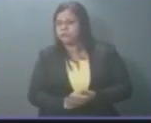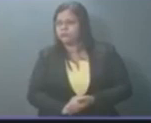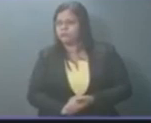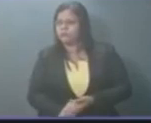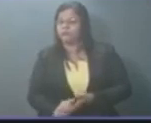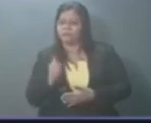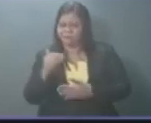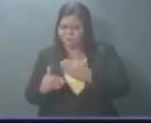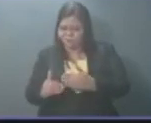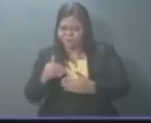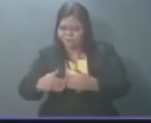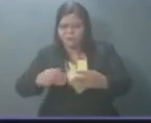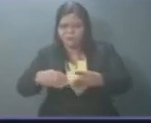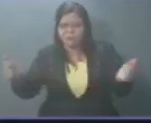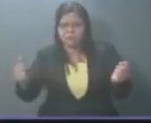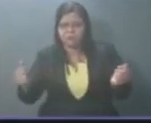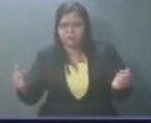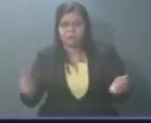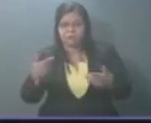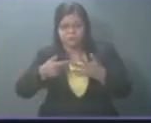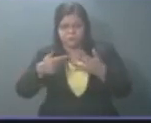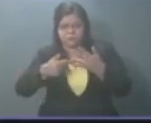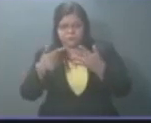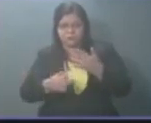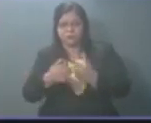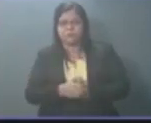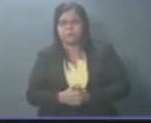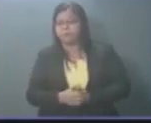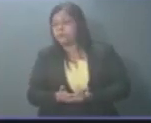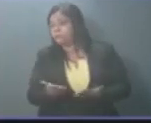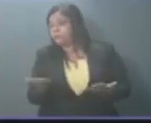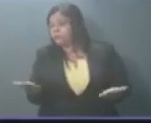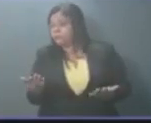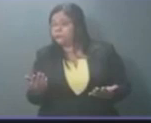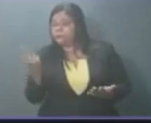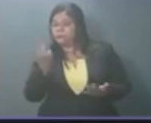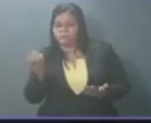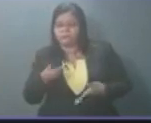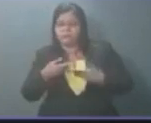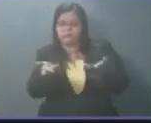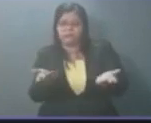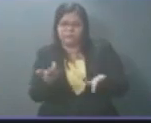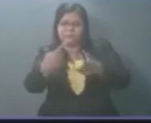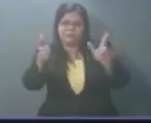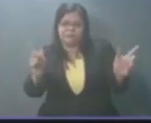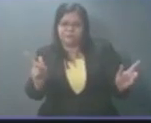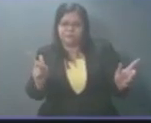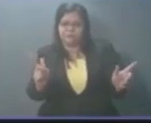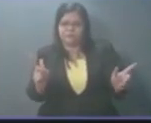Con dispensa de trámite. Una ley que simple y sencillamente le entrega un cheque en blanco